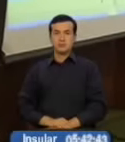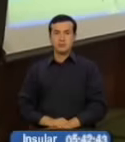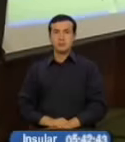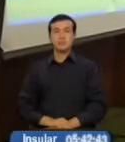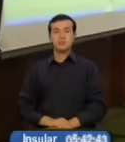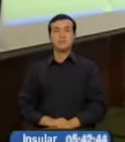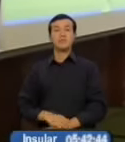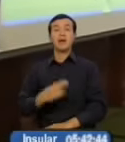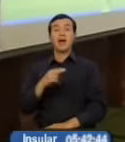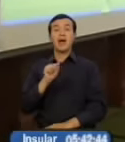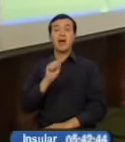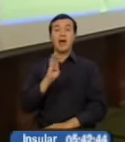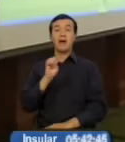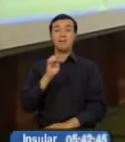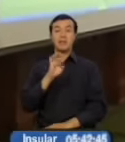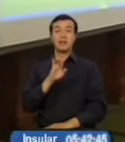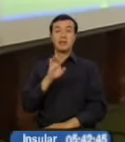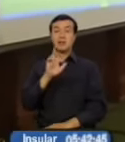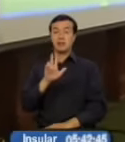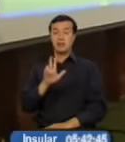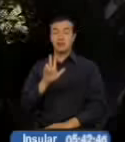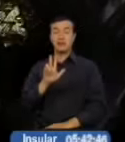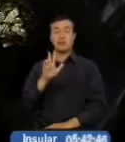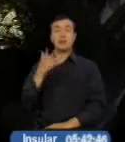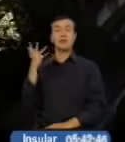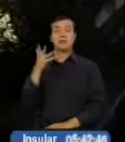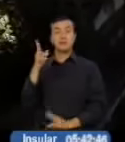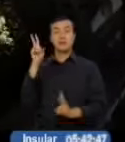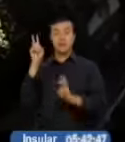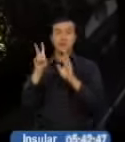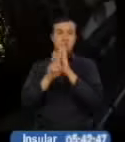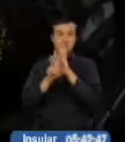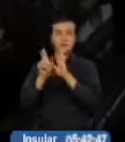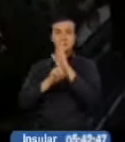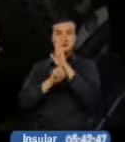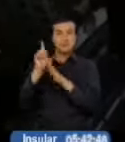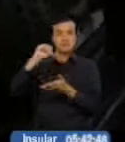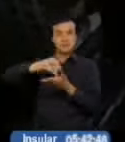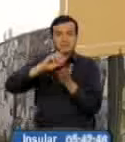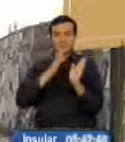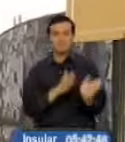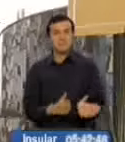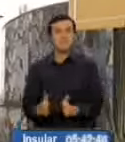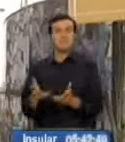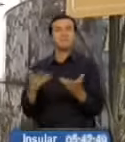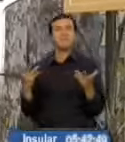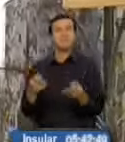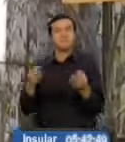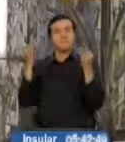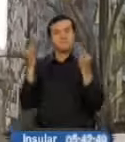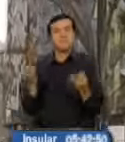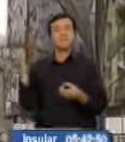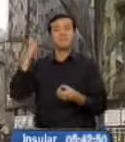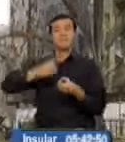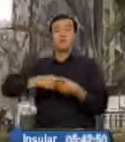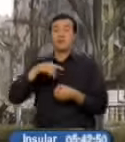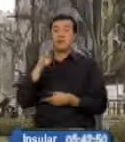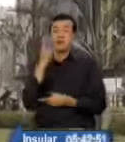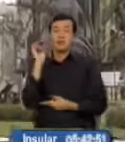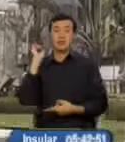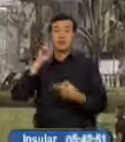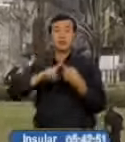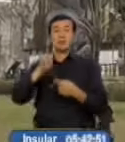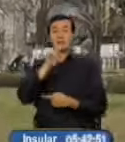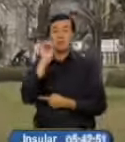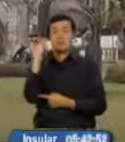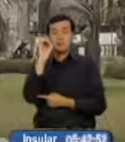Hábitat 3 es la conferencia de la Organización de Naciones Unidas sobre Vivienda y Desarrollo Urbano Sostenible que se celebrará en Quito entre el 17 y